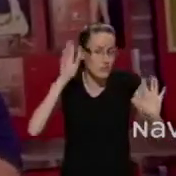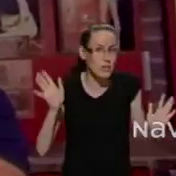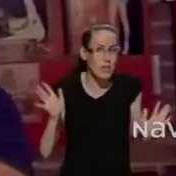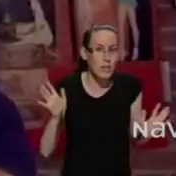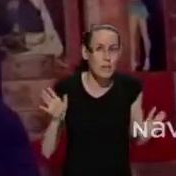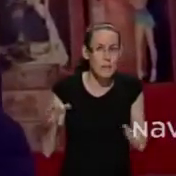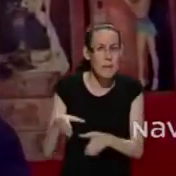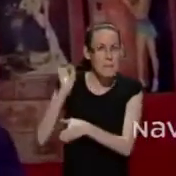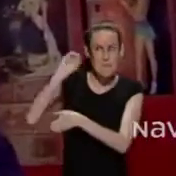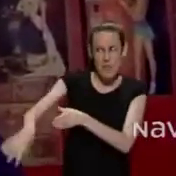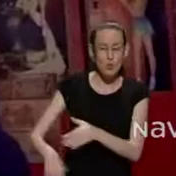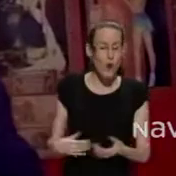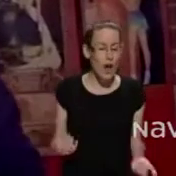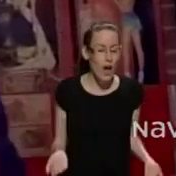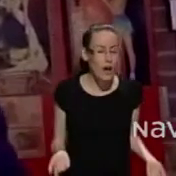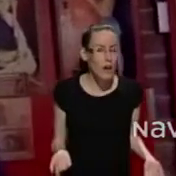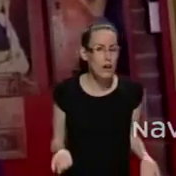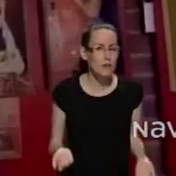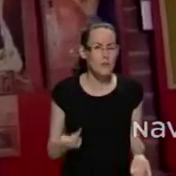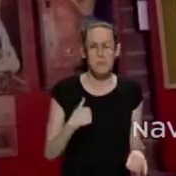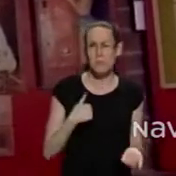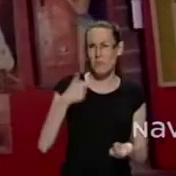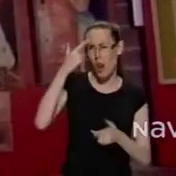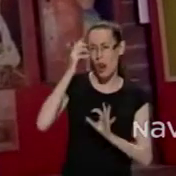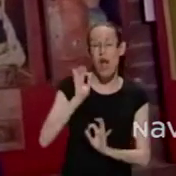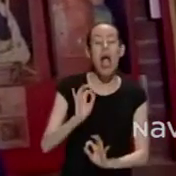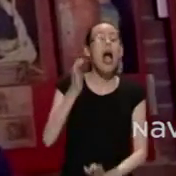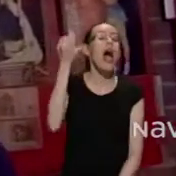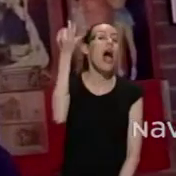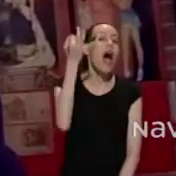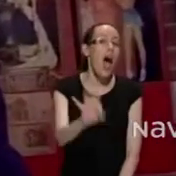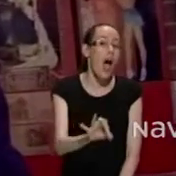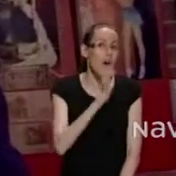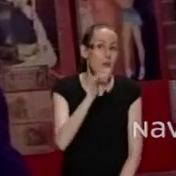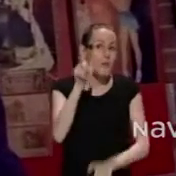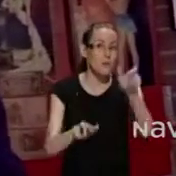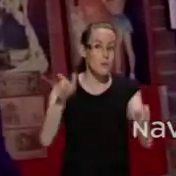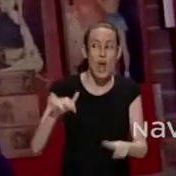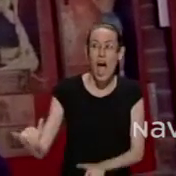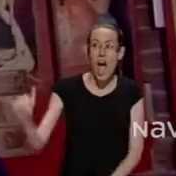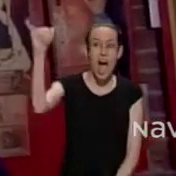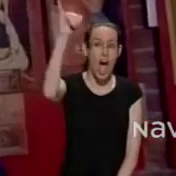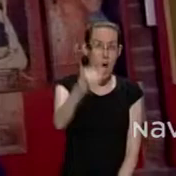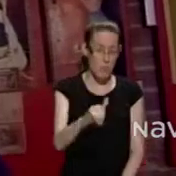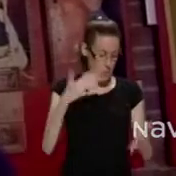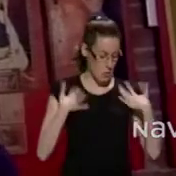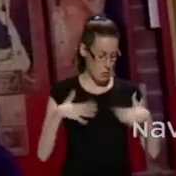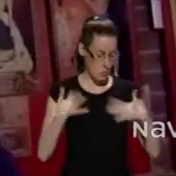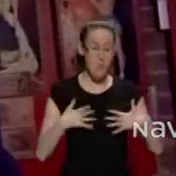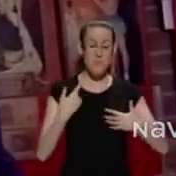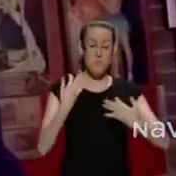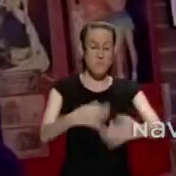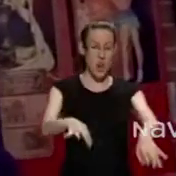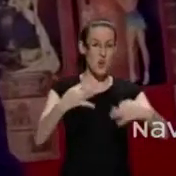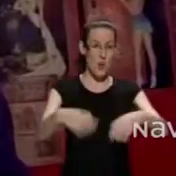la basura. Entonces, bueno, yo le busqué una lógica y que la gente que viene de fuera y viene en avión viene vestida de calle. Se viste